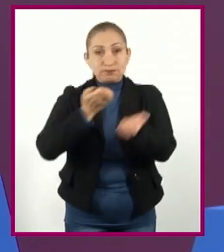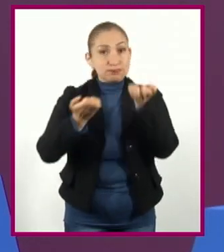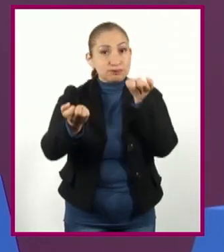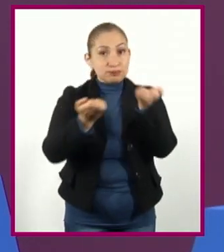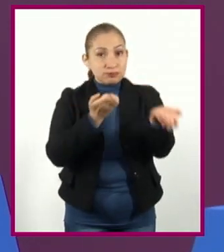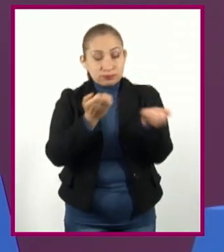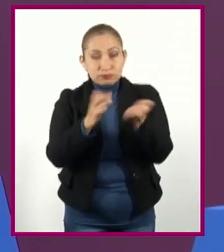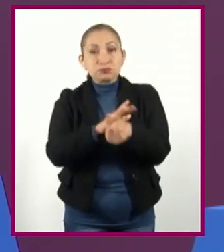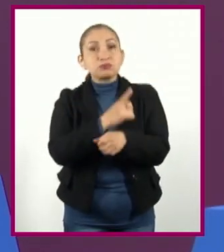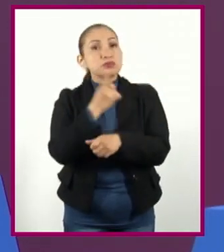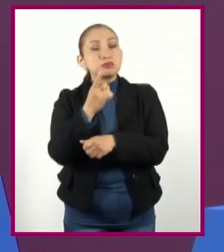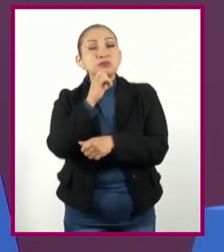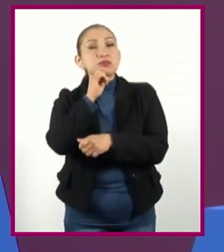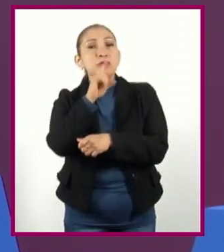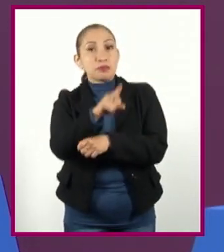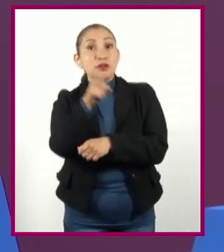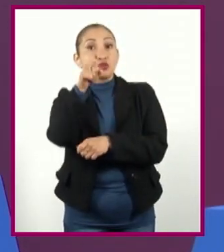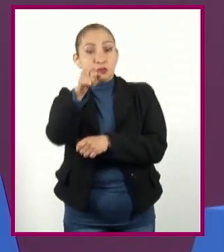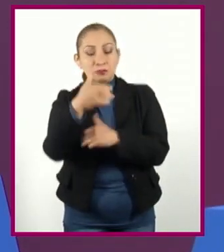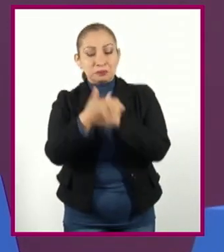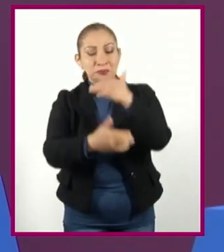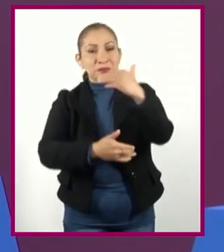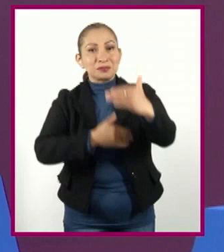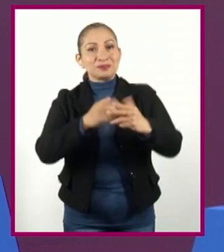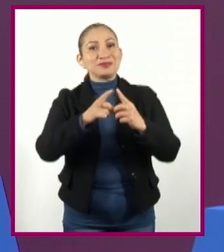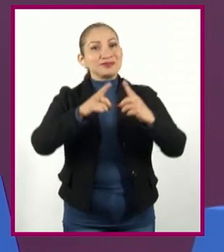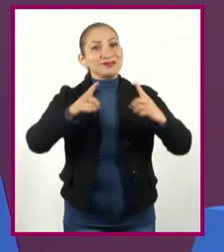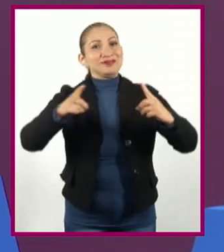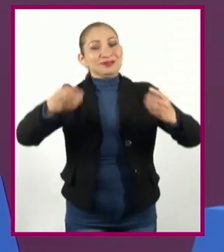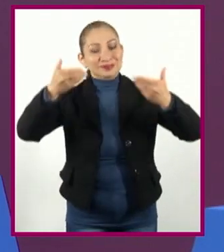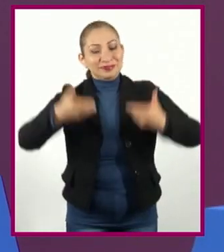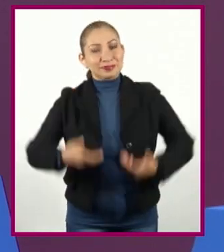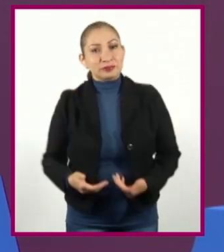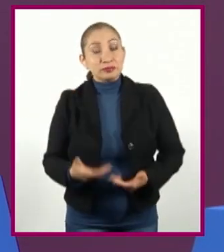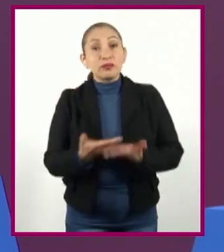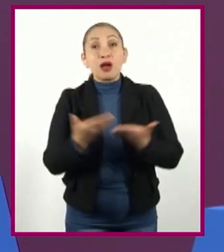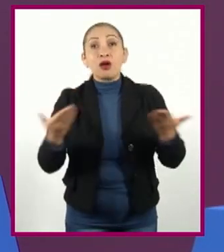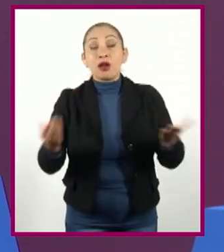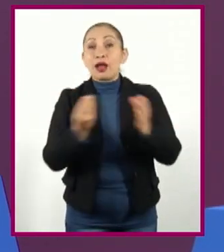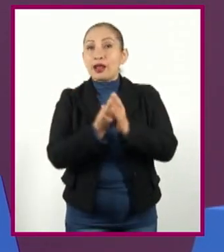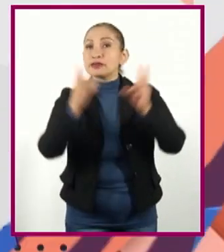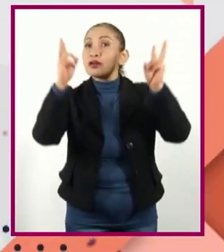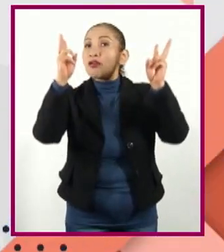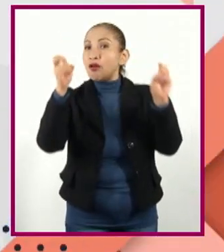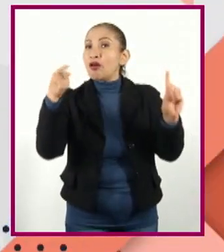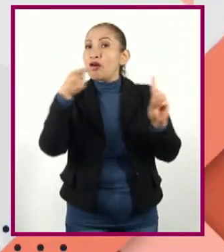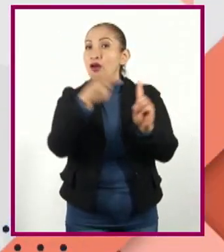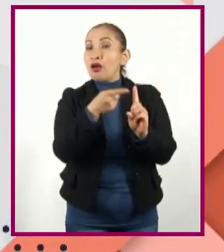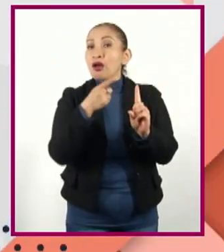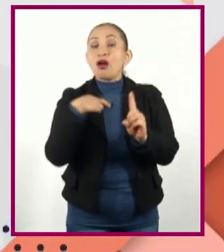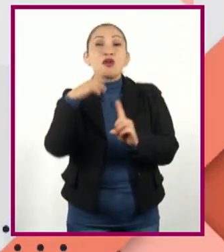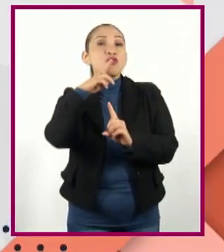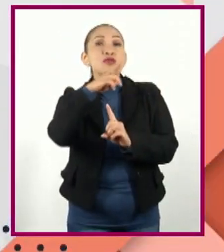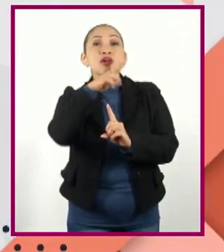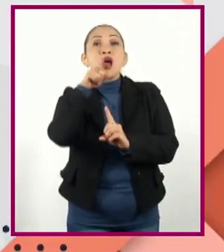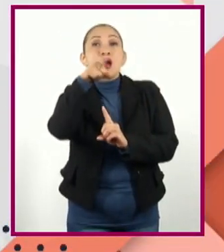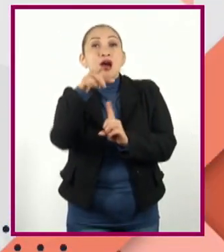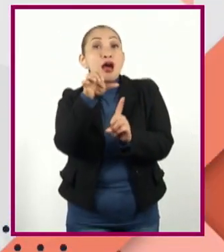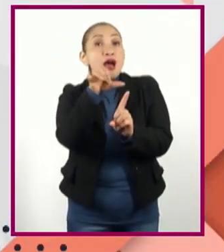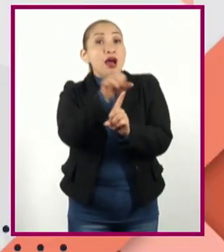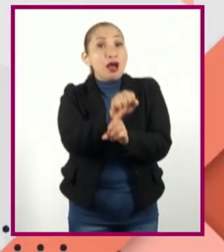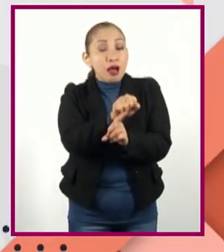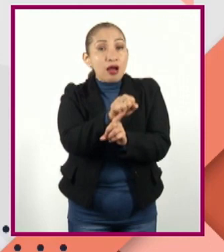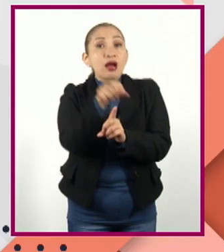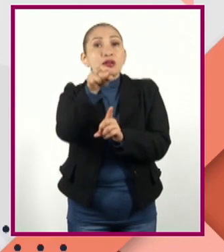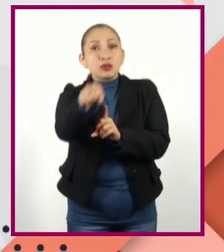ya que de estos también depende su buen desarrollo. En esta sesión, titulada Las noticias a tu alcance,